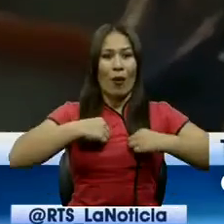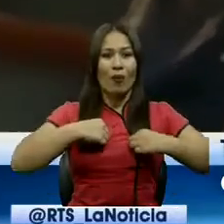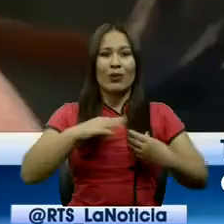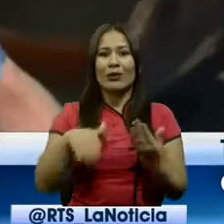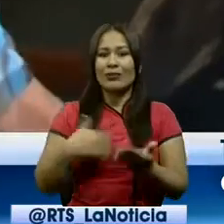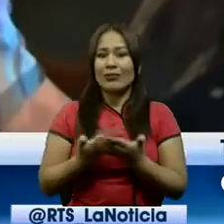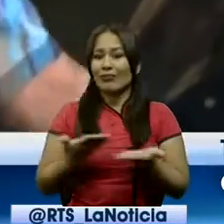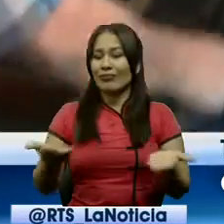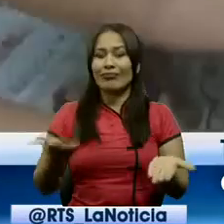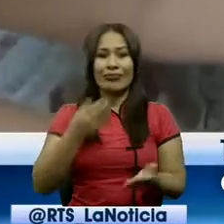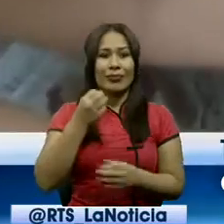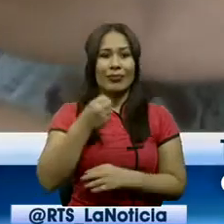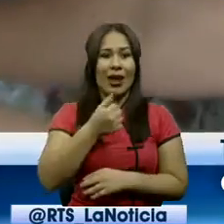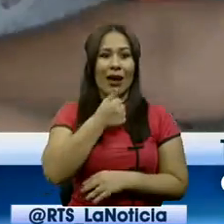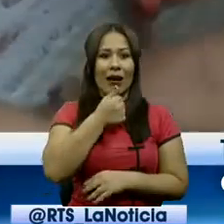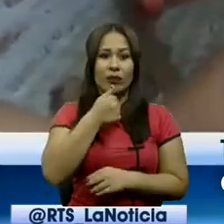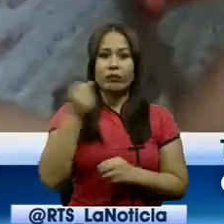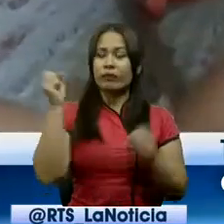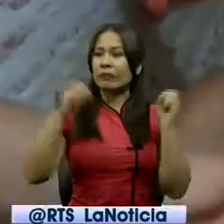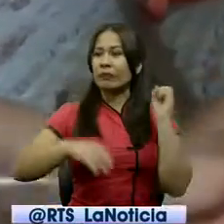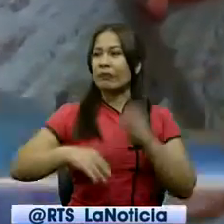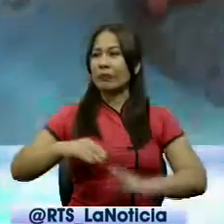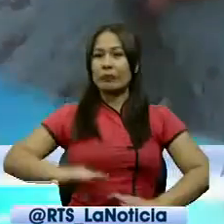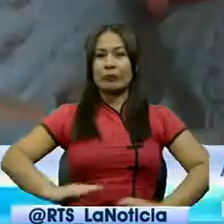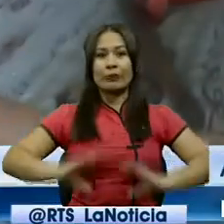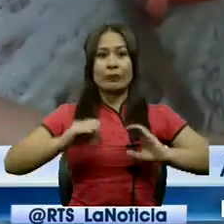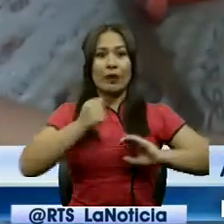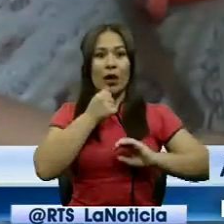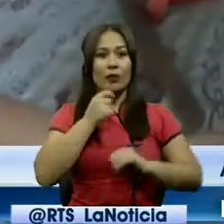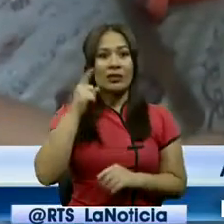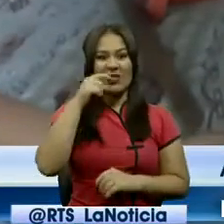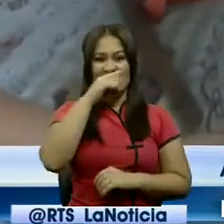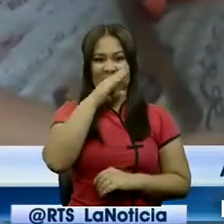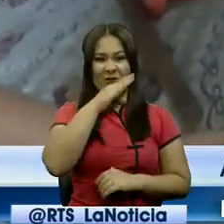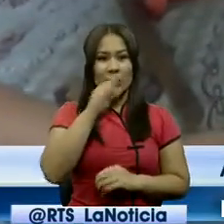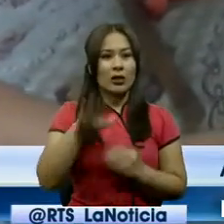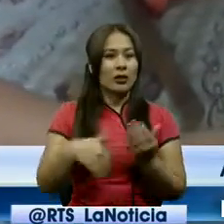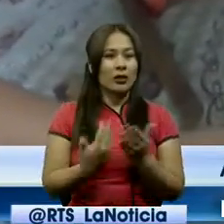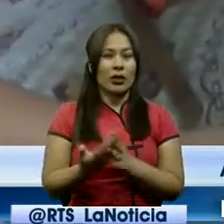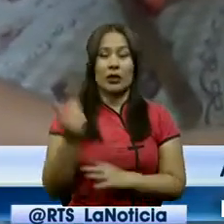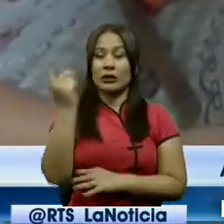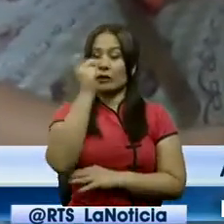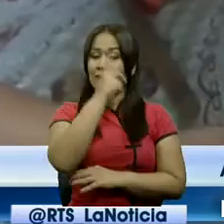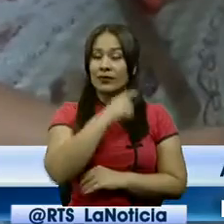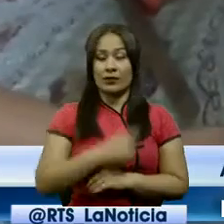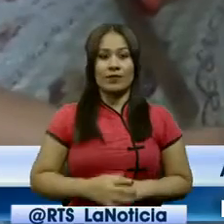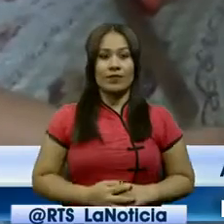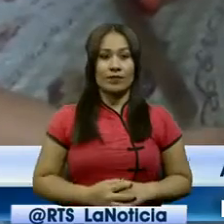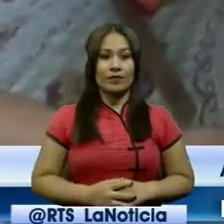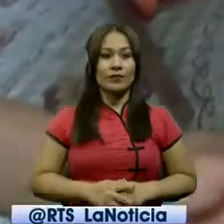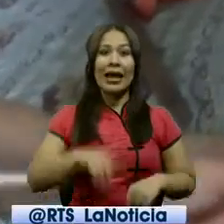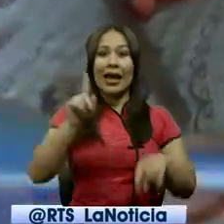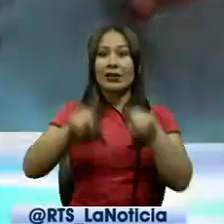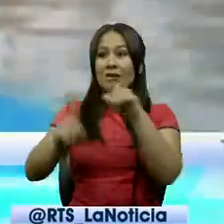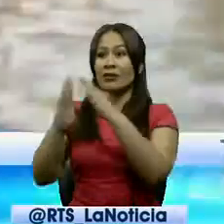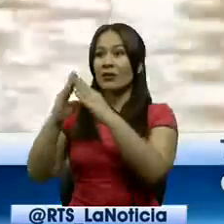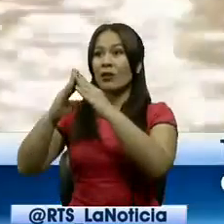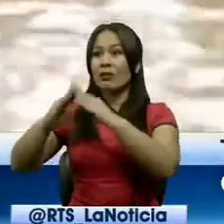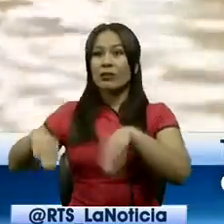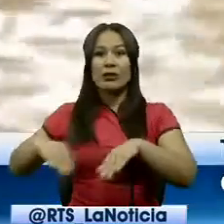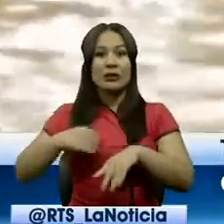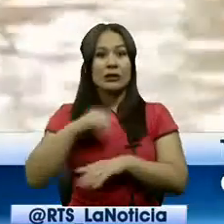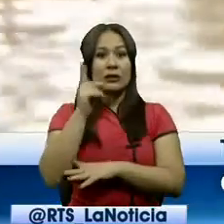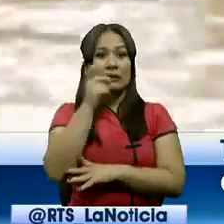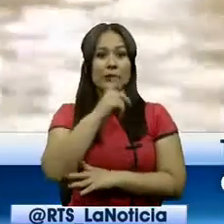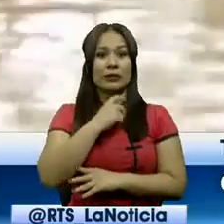ropa está mojada. Está por ahí tirada en el piso, mojada, no sacamos nada prácticamente. Y sí hay algunas viviendas afectadas. Varios sectores